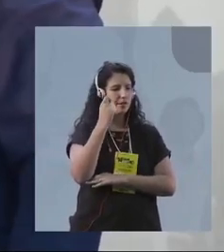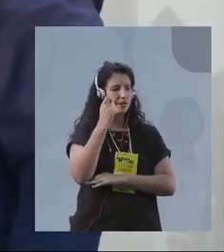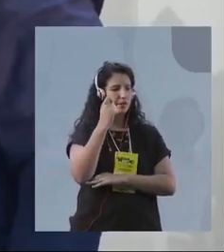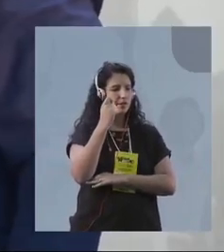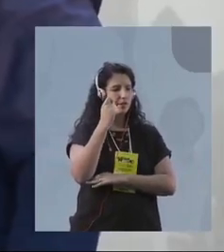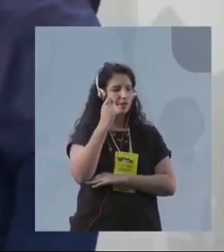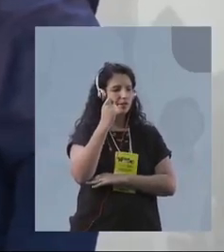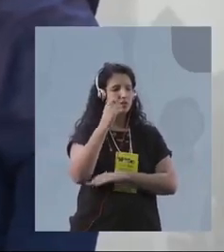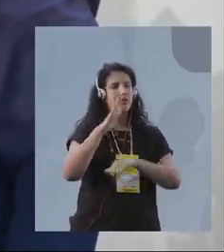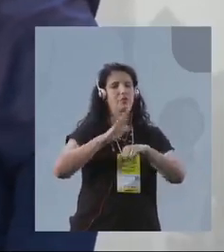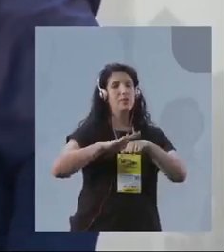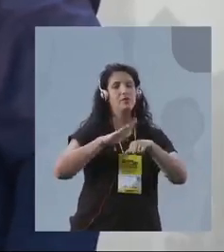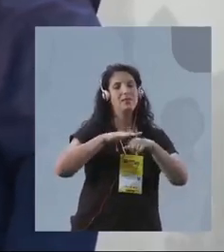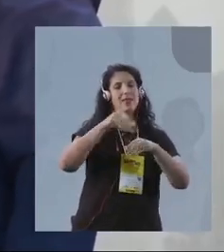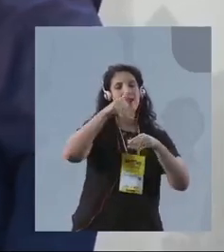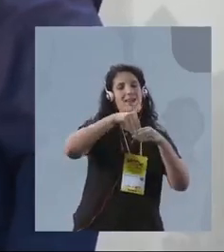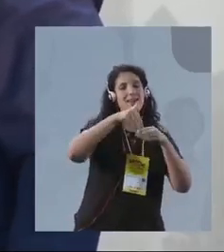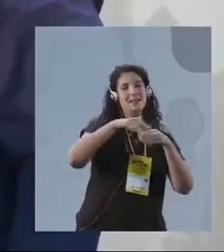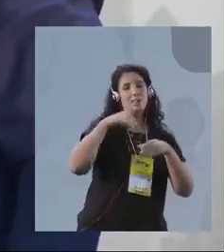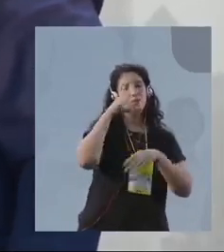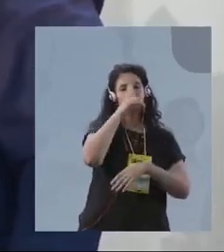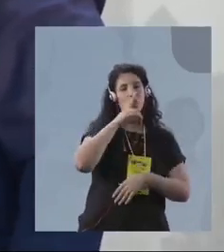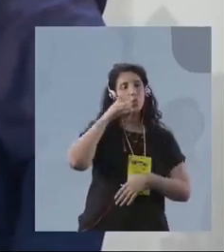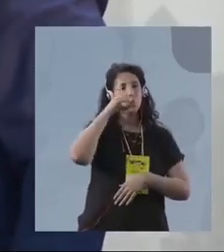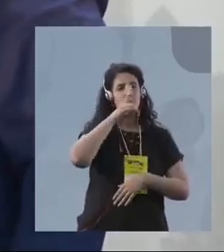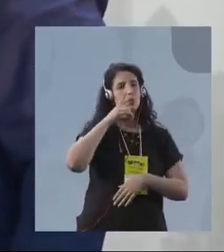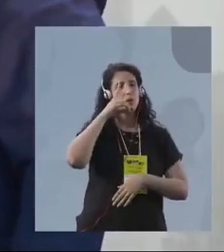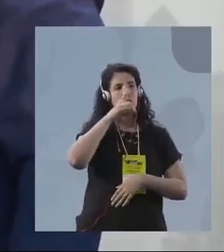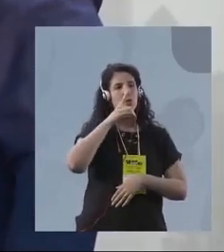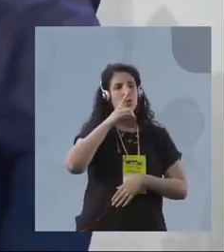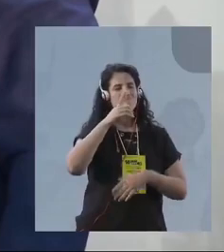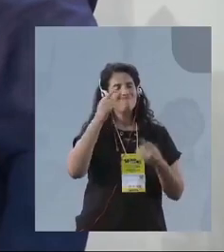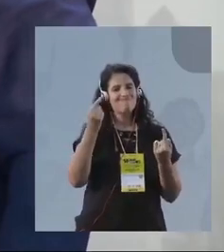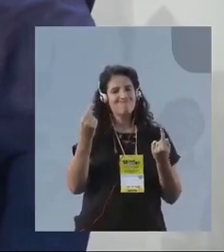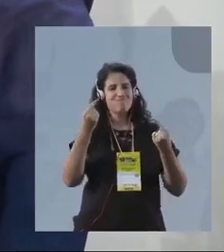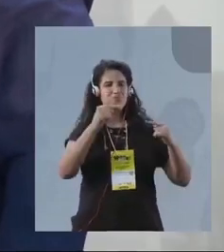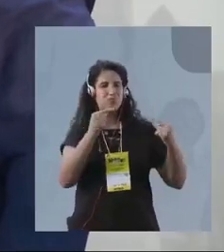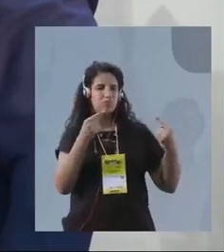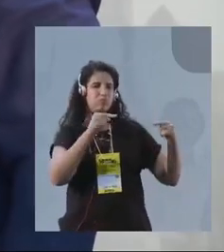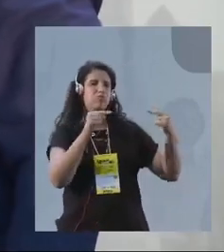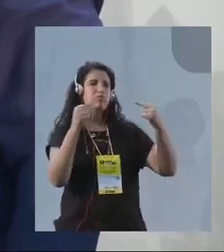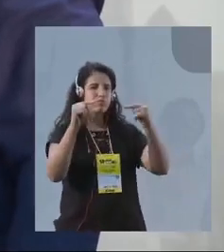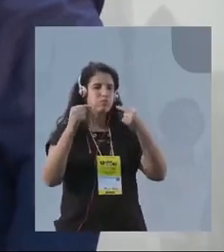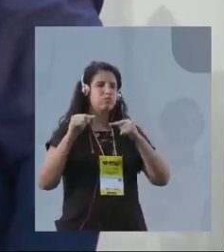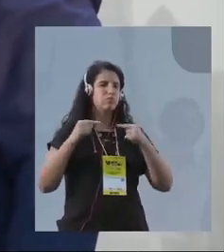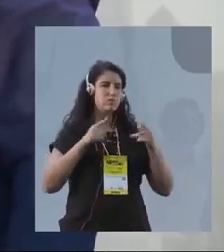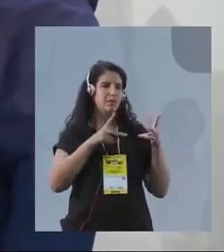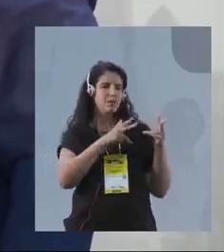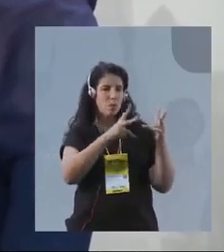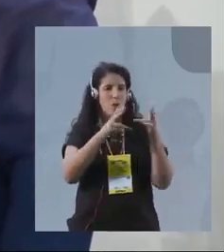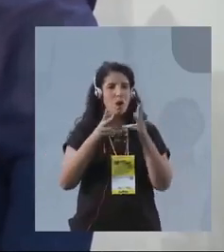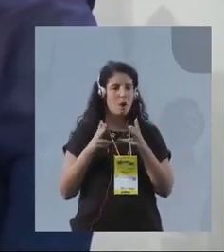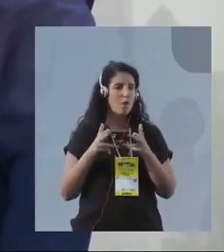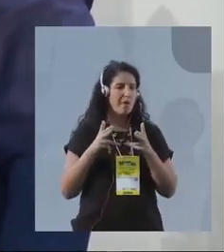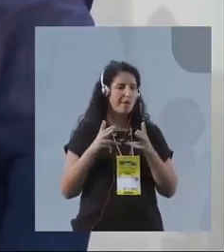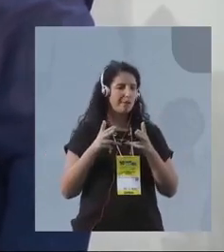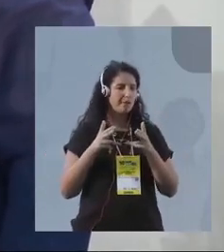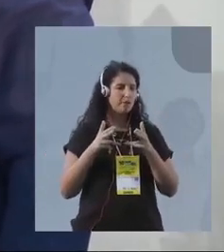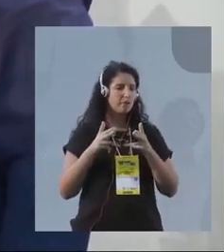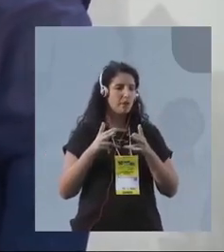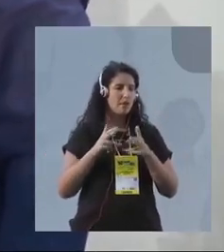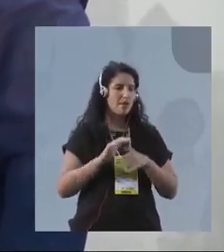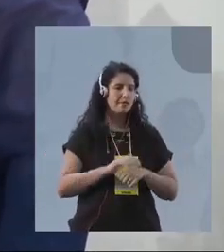del domingo los mismos desafíos. Ponerle freno